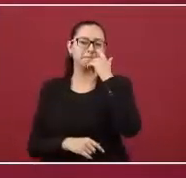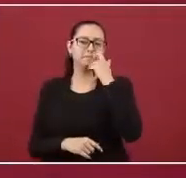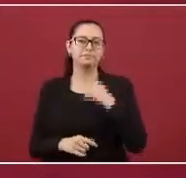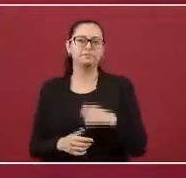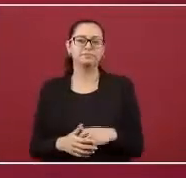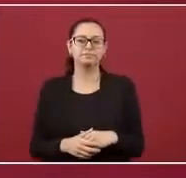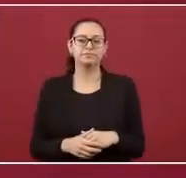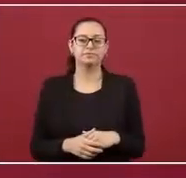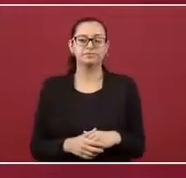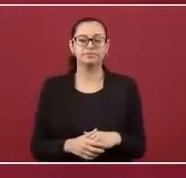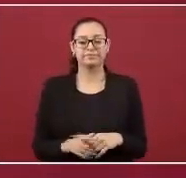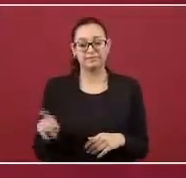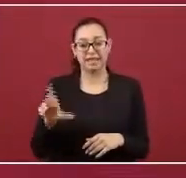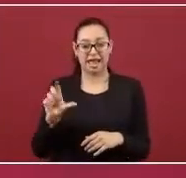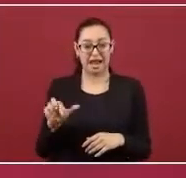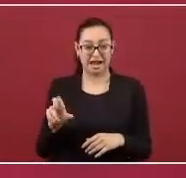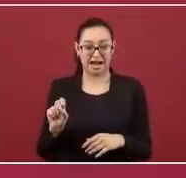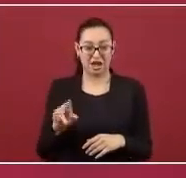que Krause,